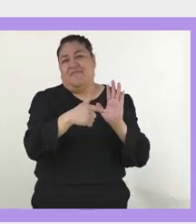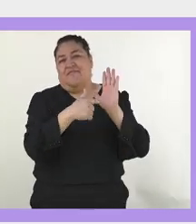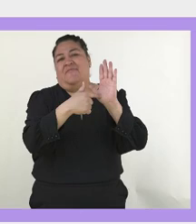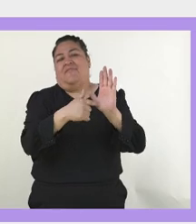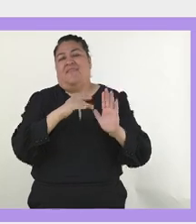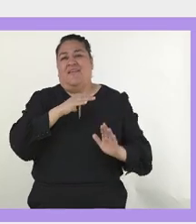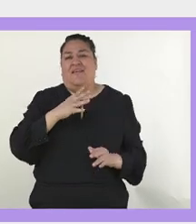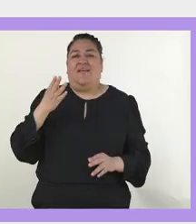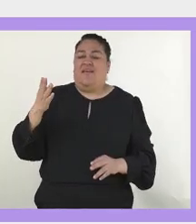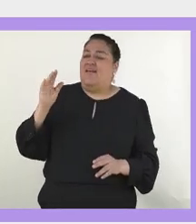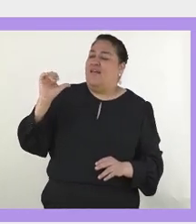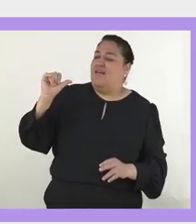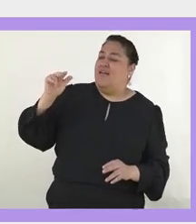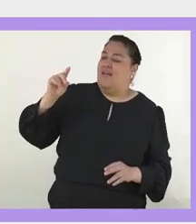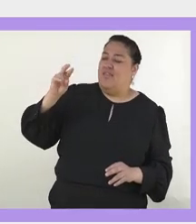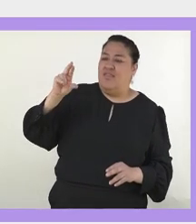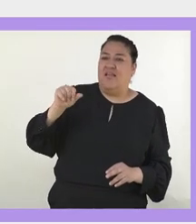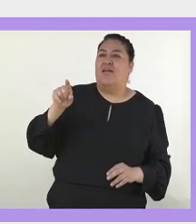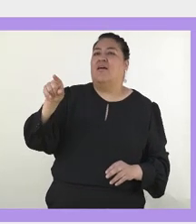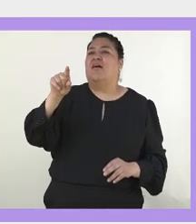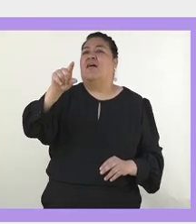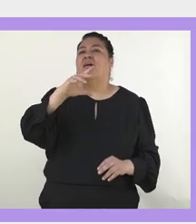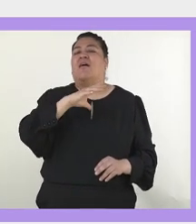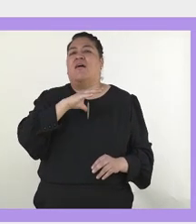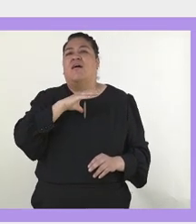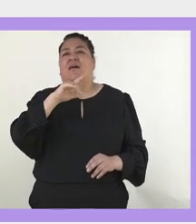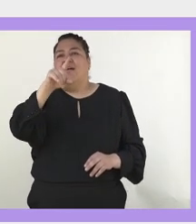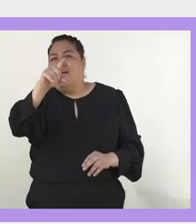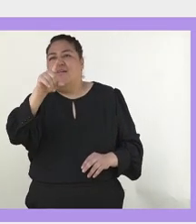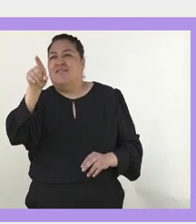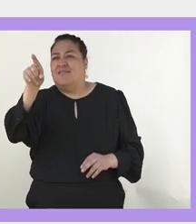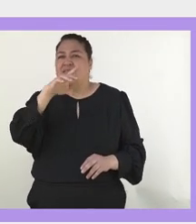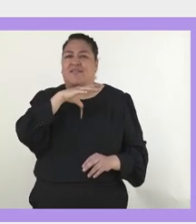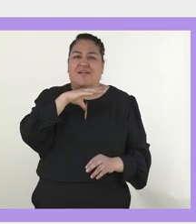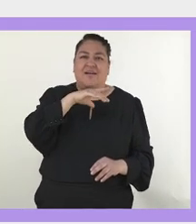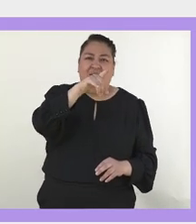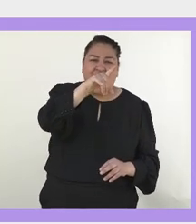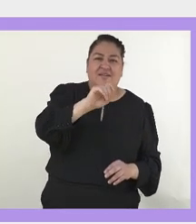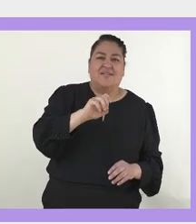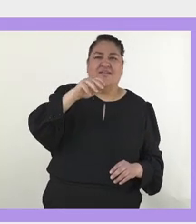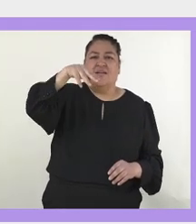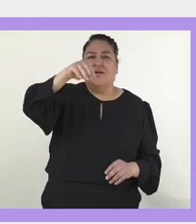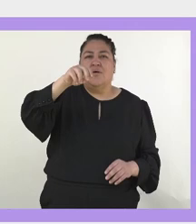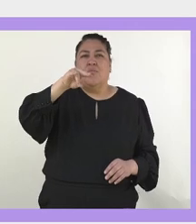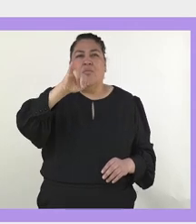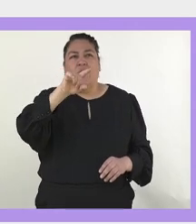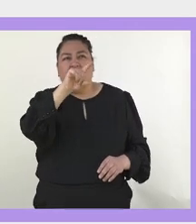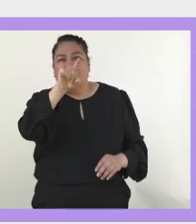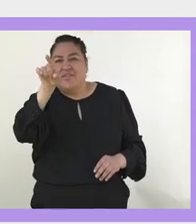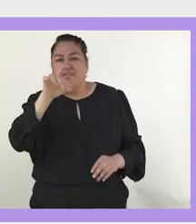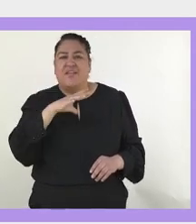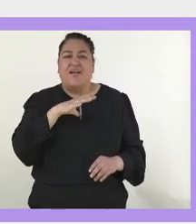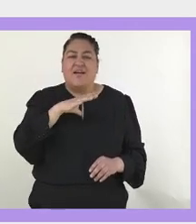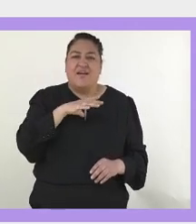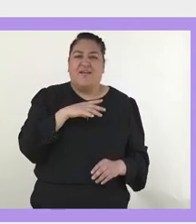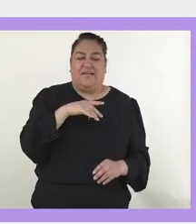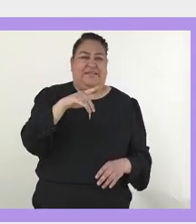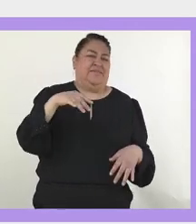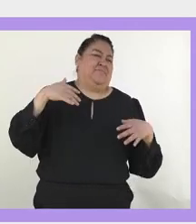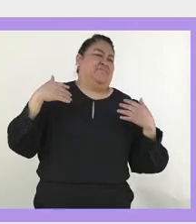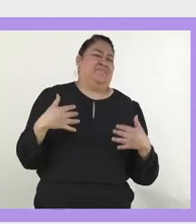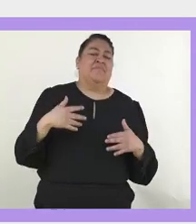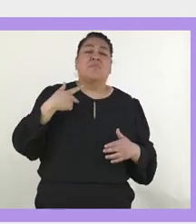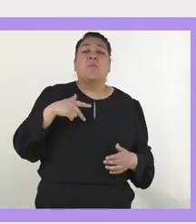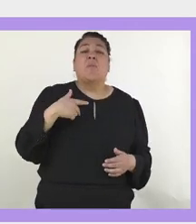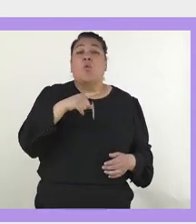Andrea mi querida Panda o sea Moni Vergara en su momento creo que hay enormes